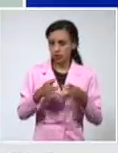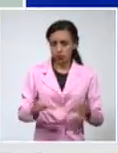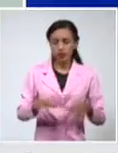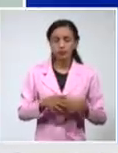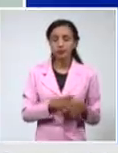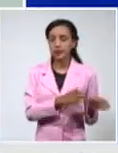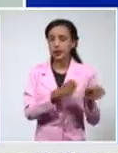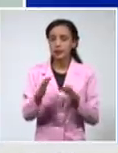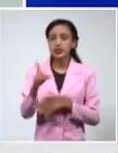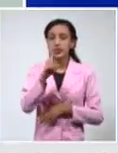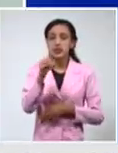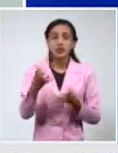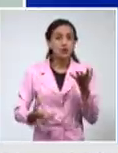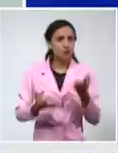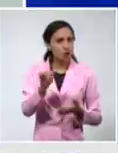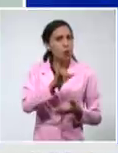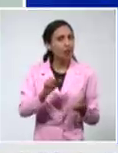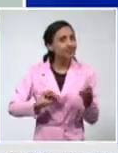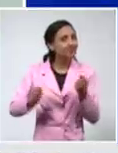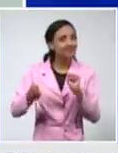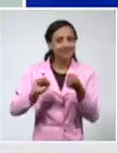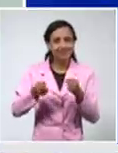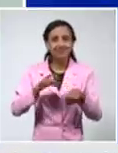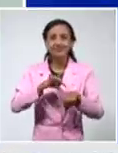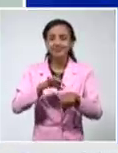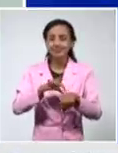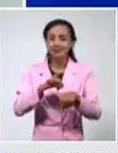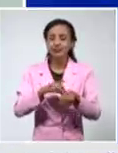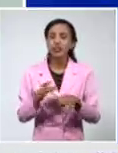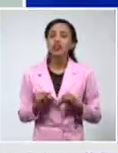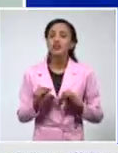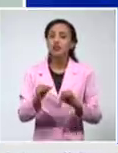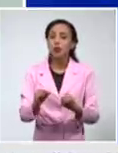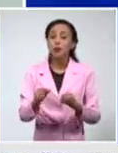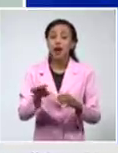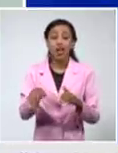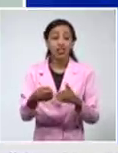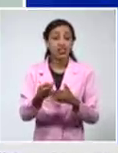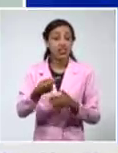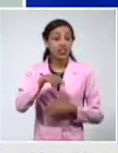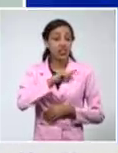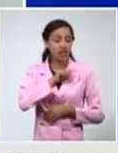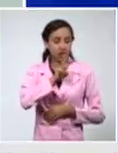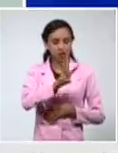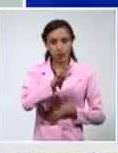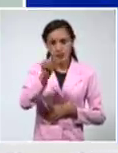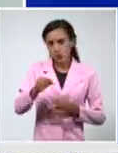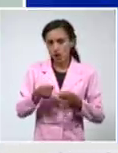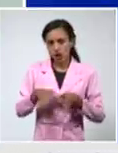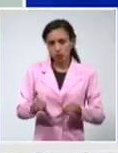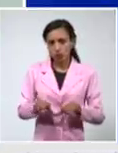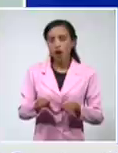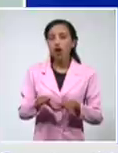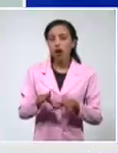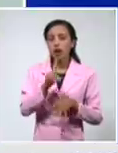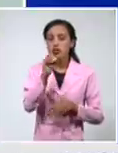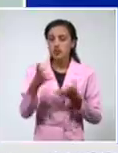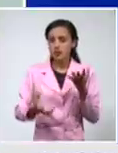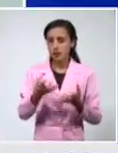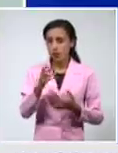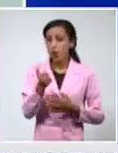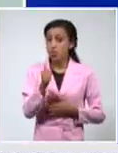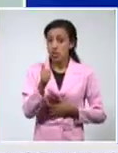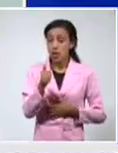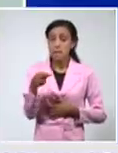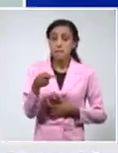también con control de la pandemia, diagnostica en el día de ayer 3 casos autóctonos, 10 menos que el día